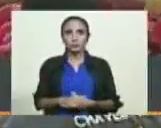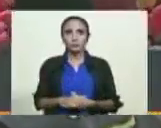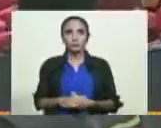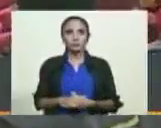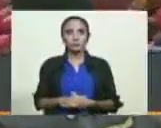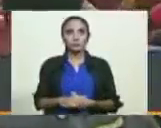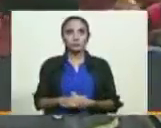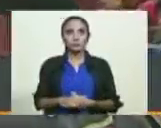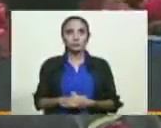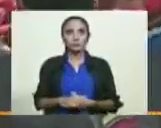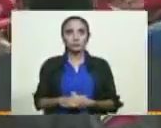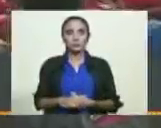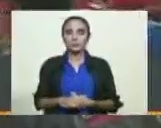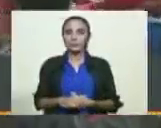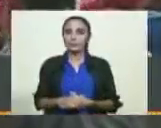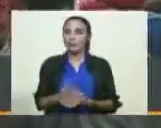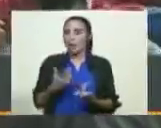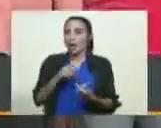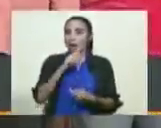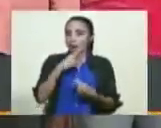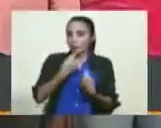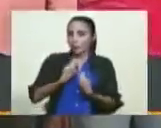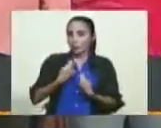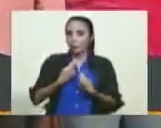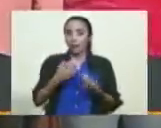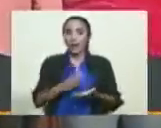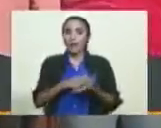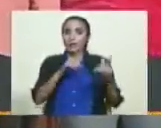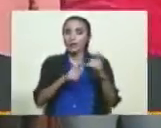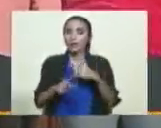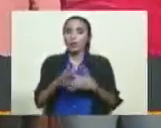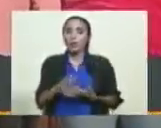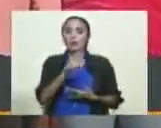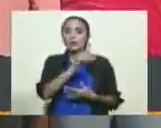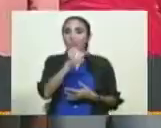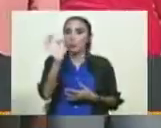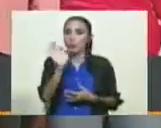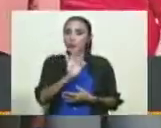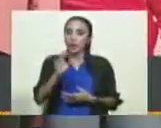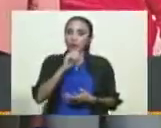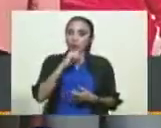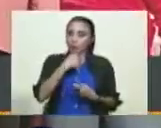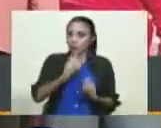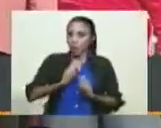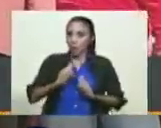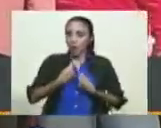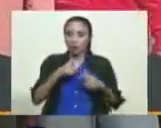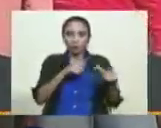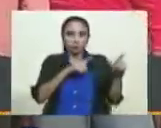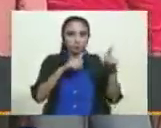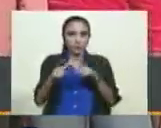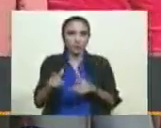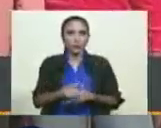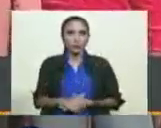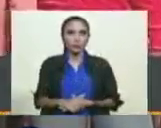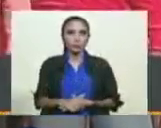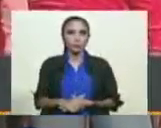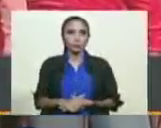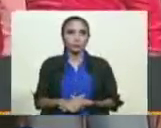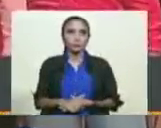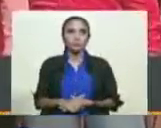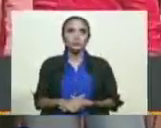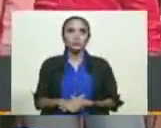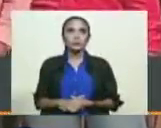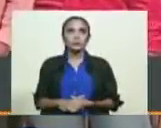nuevos pensionados y llegar a 4 millones de pensionados por el carnet de la patria. 4 millones.